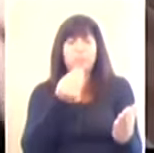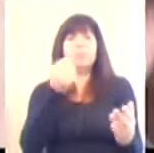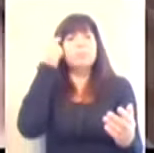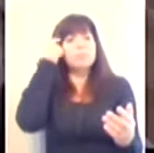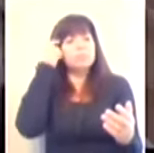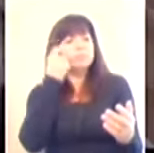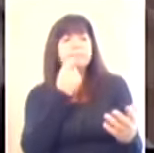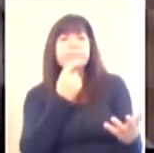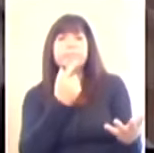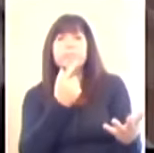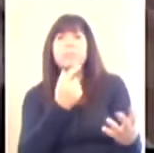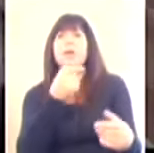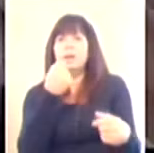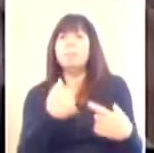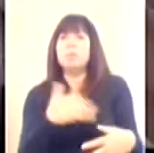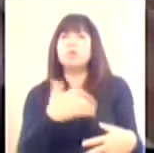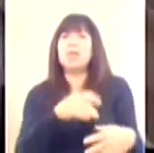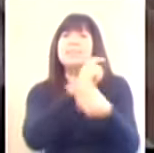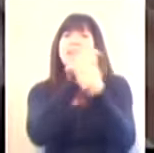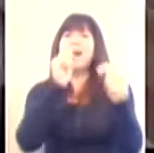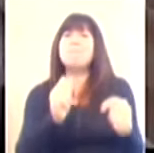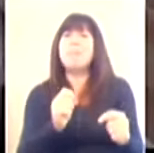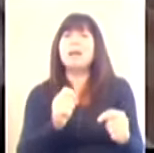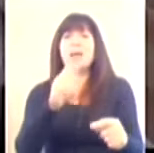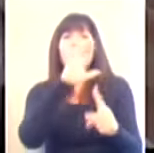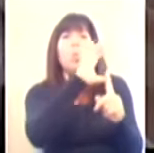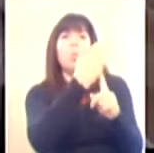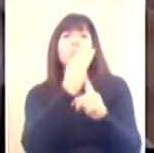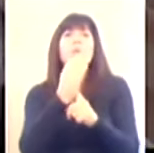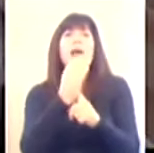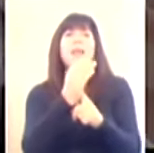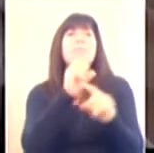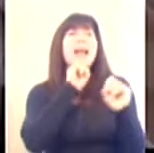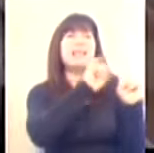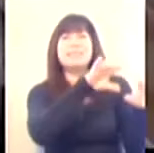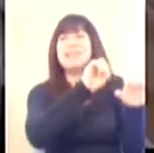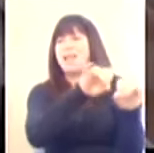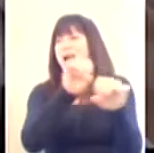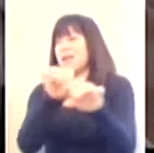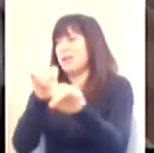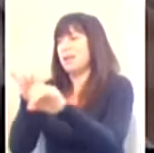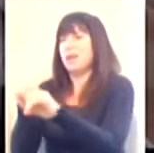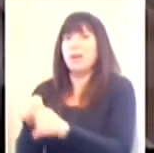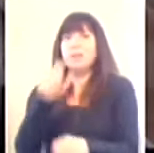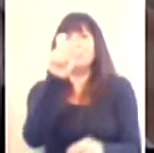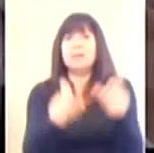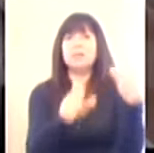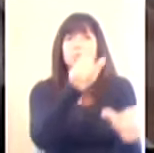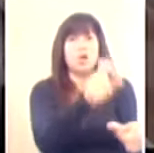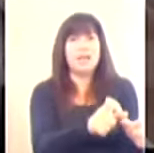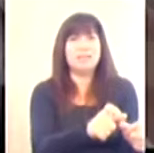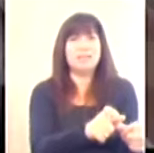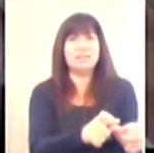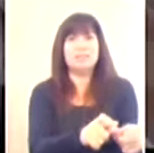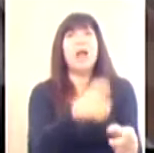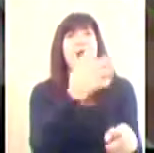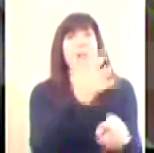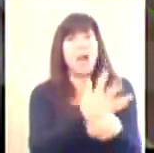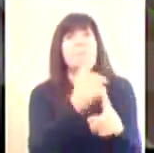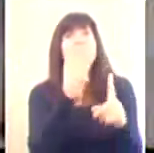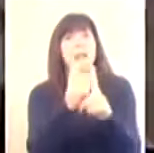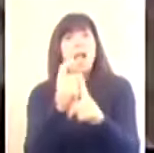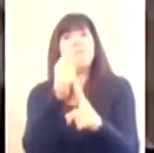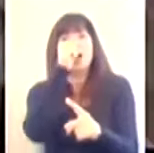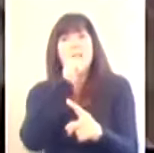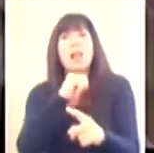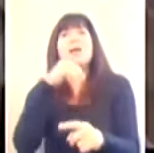toda una campaña cultural para ganar las mentes y los corazones, yo creo que hay una palabra clave ahí